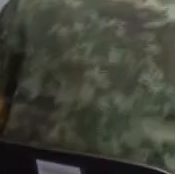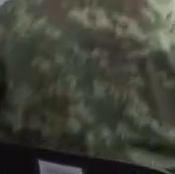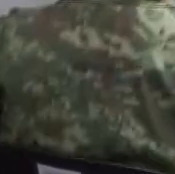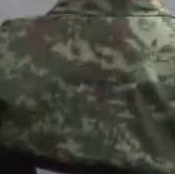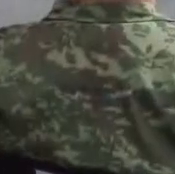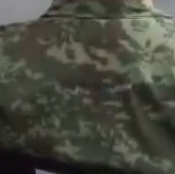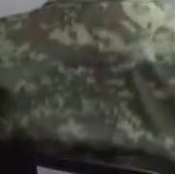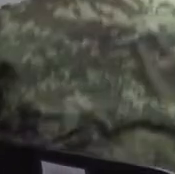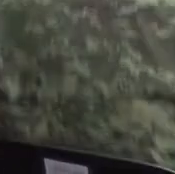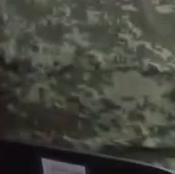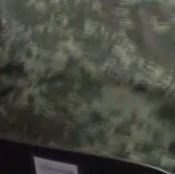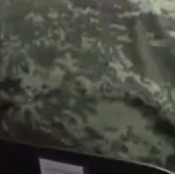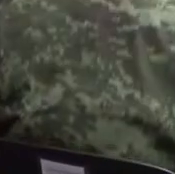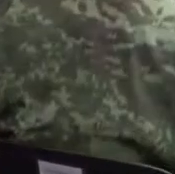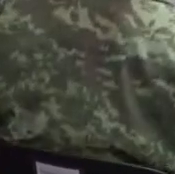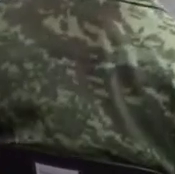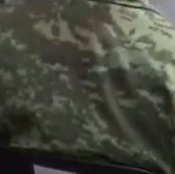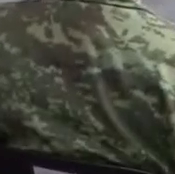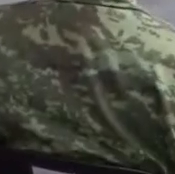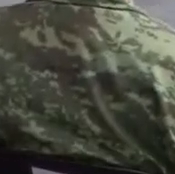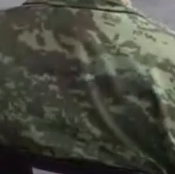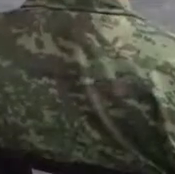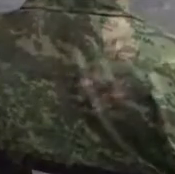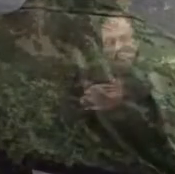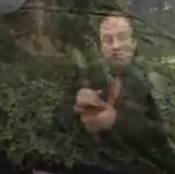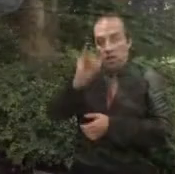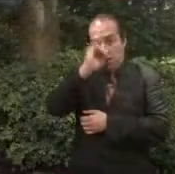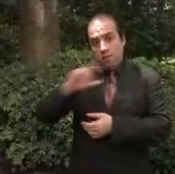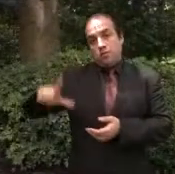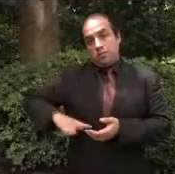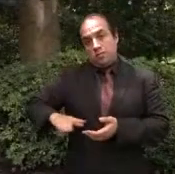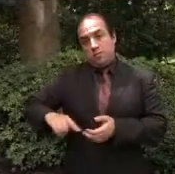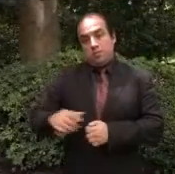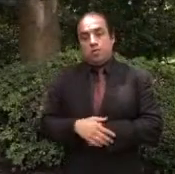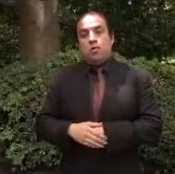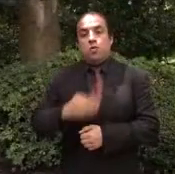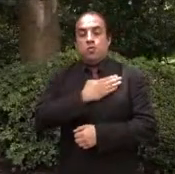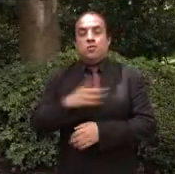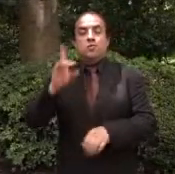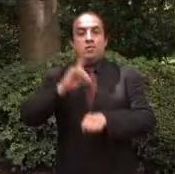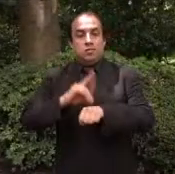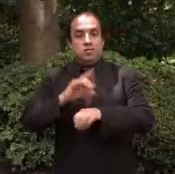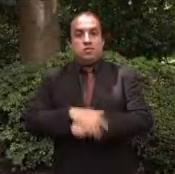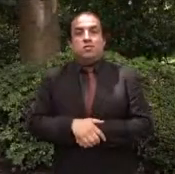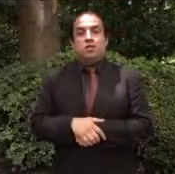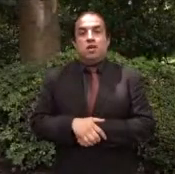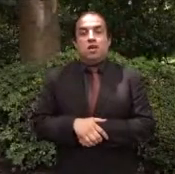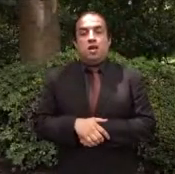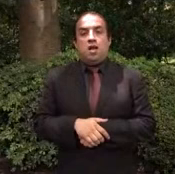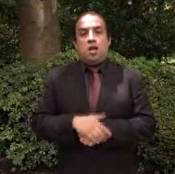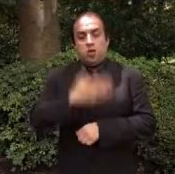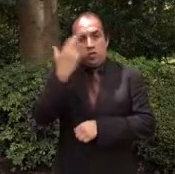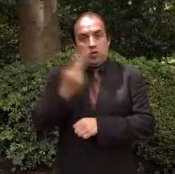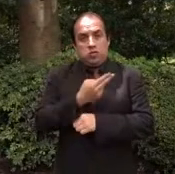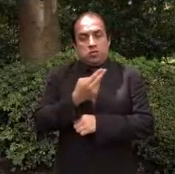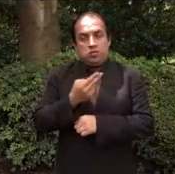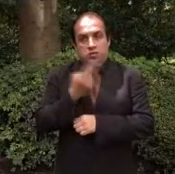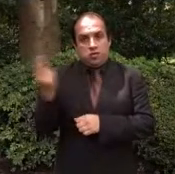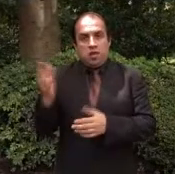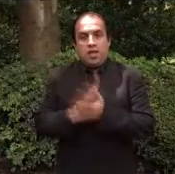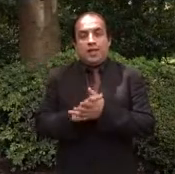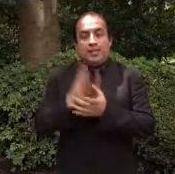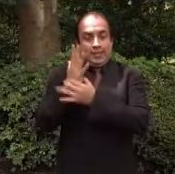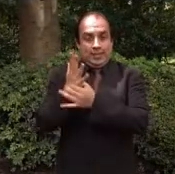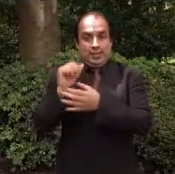21. Muchas gracias. Jefa de gobierno, buenos días. Ya lo decía usted, el bosque Chapultepec es